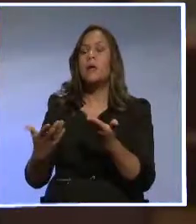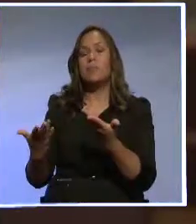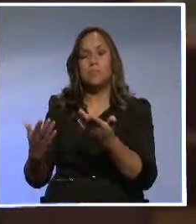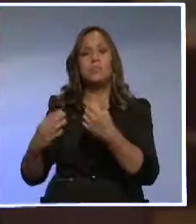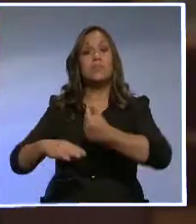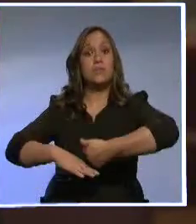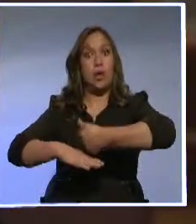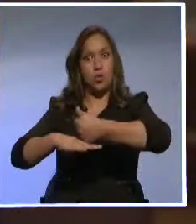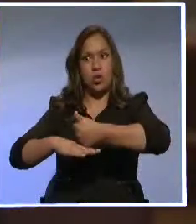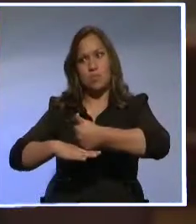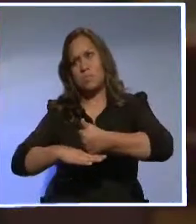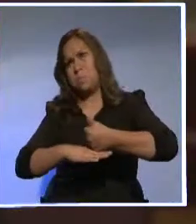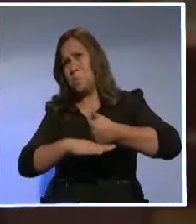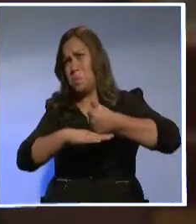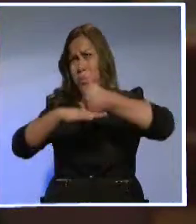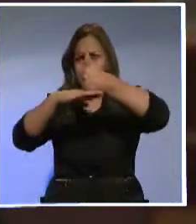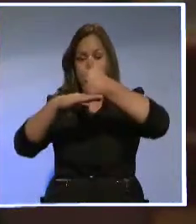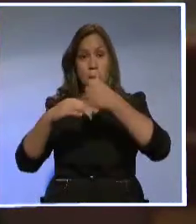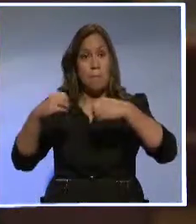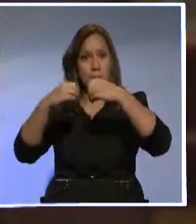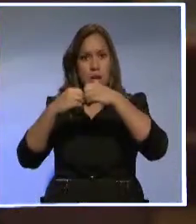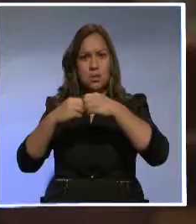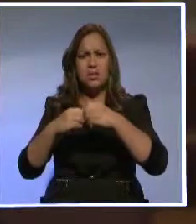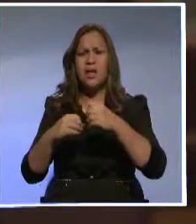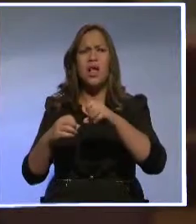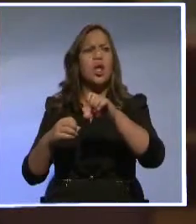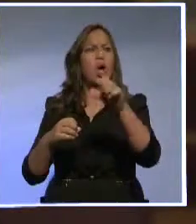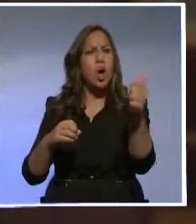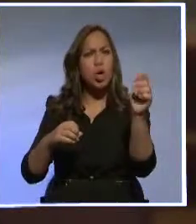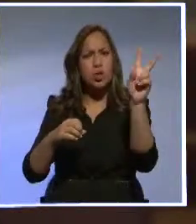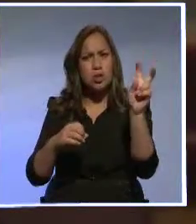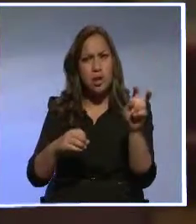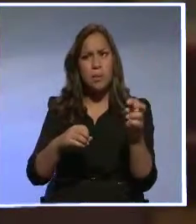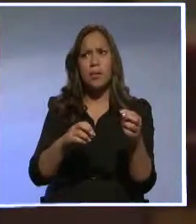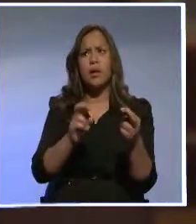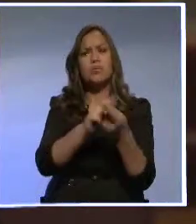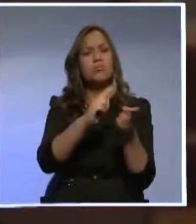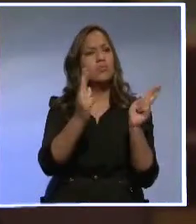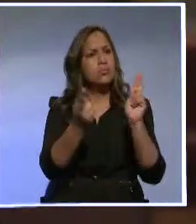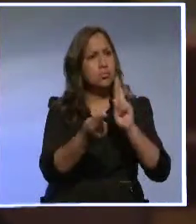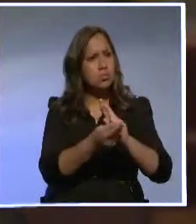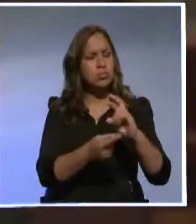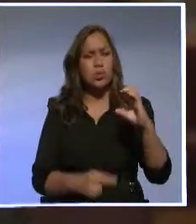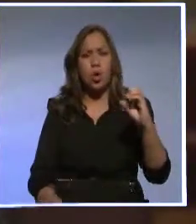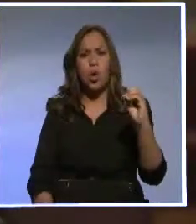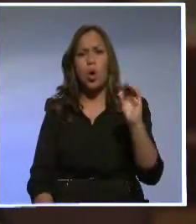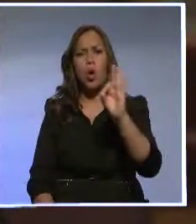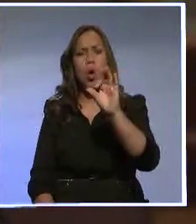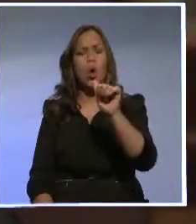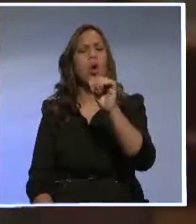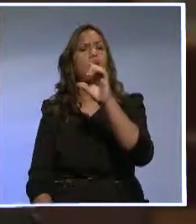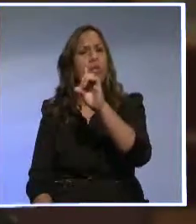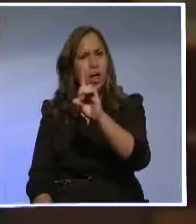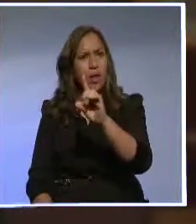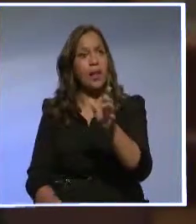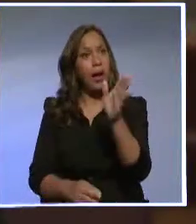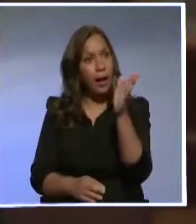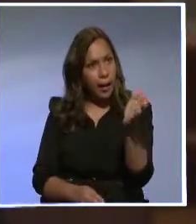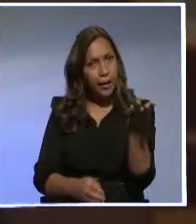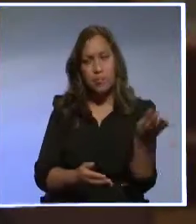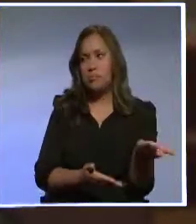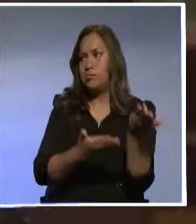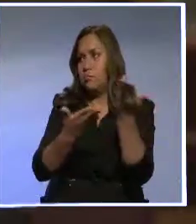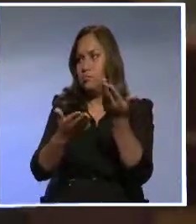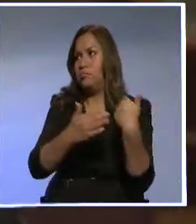potestad tienen que reformar el código orgánico de administración territorial el cootad para darle a esa persona una potestad